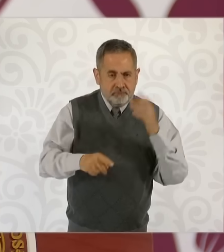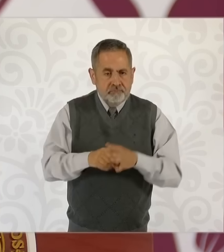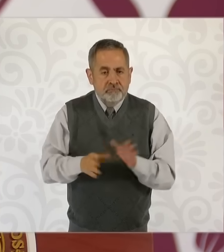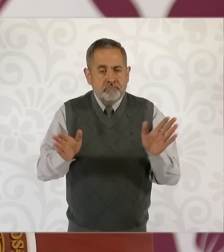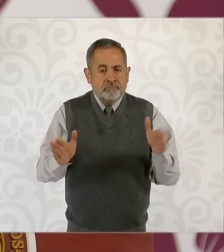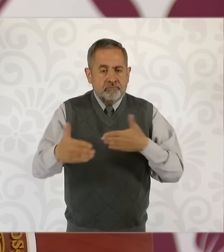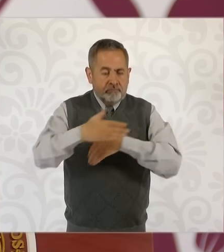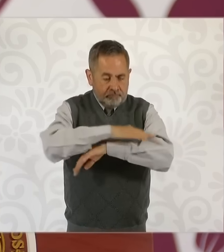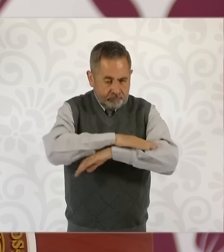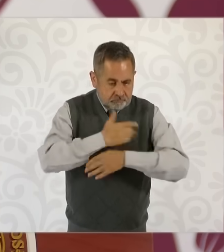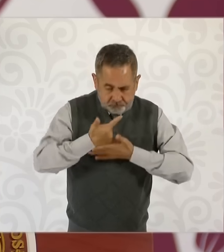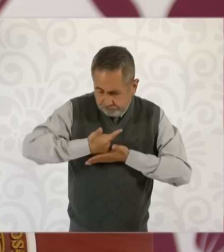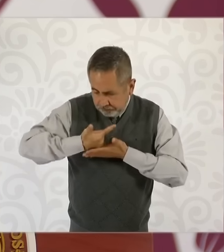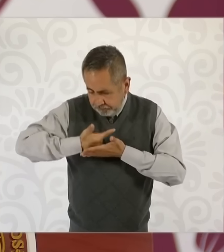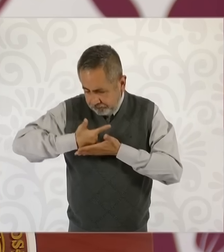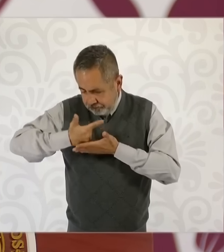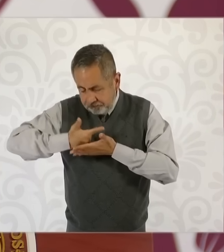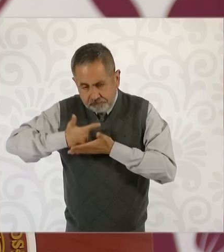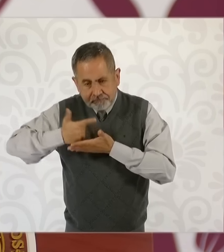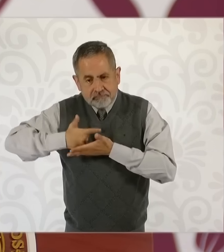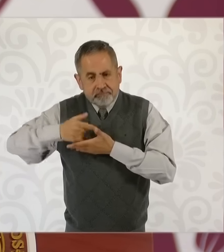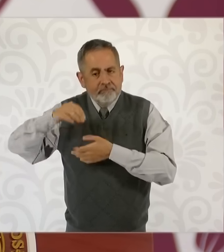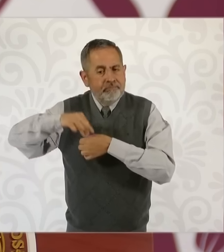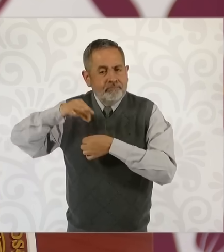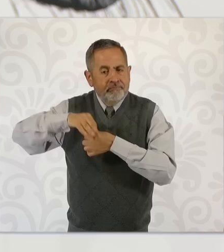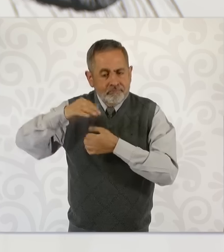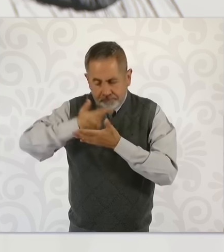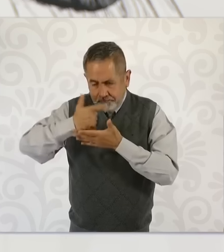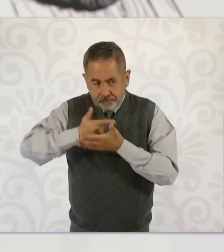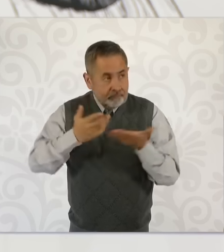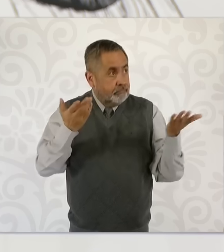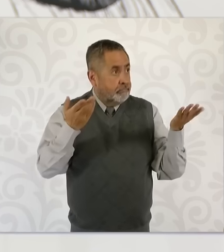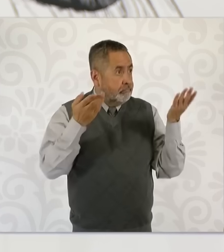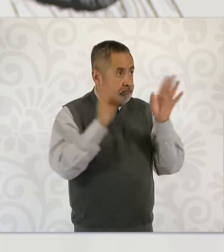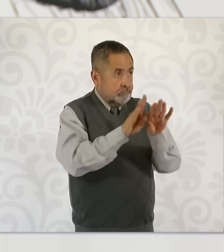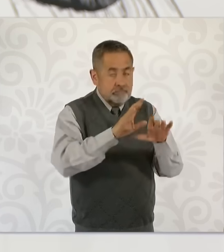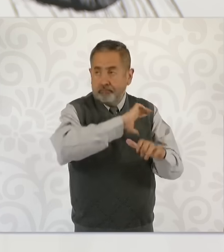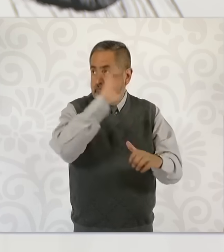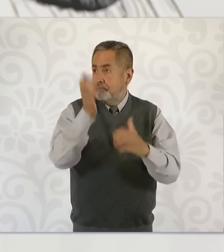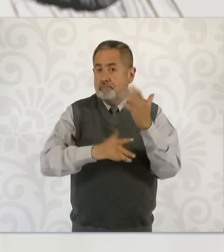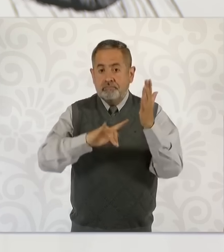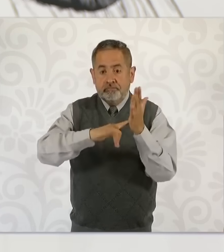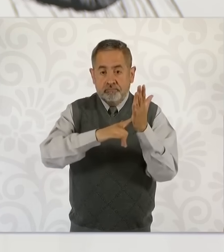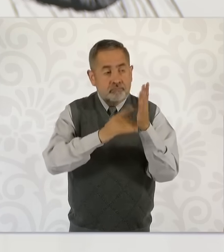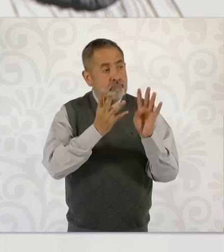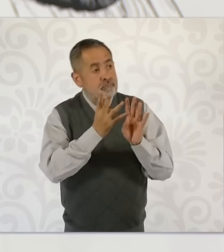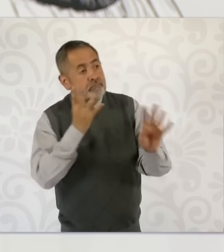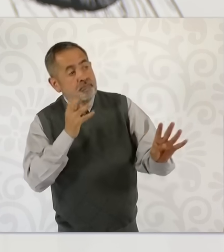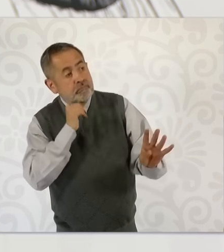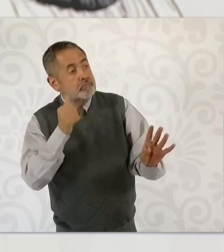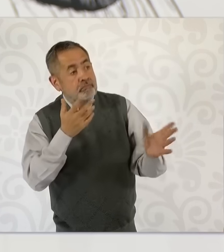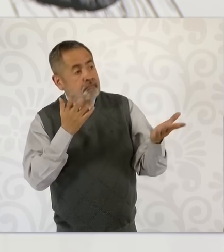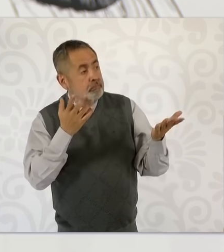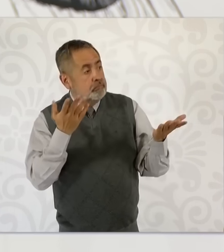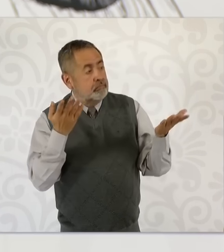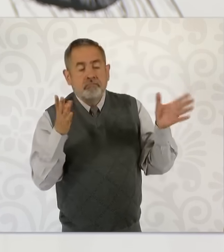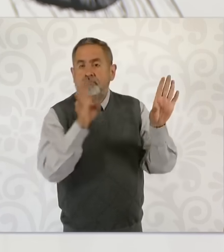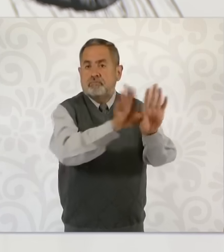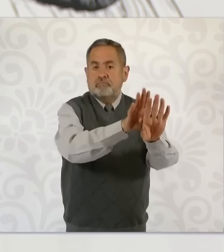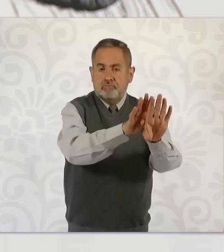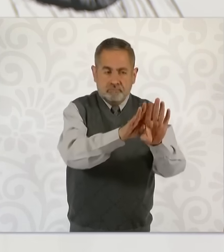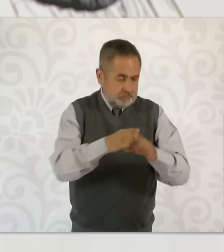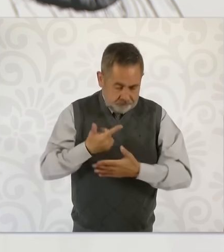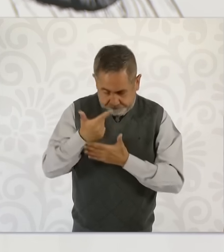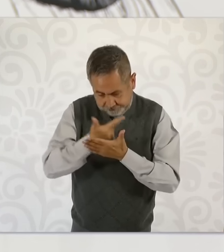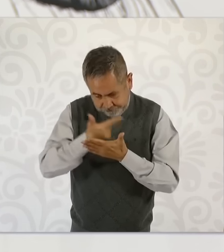casilla se hace el conteo. O sea, se cierra la casilla, ya no hay personas en la fila para votar, se cierra la